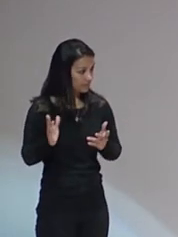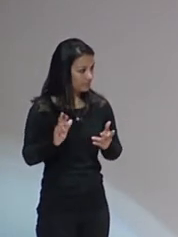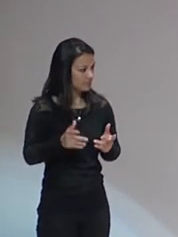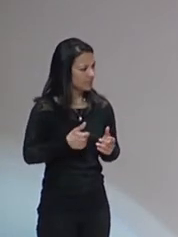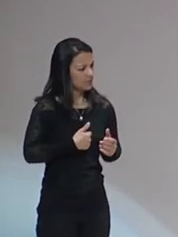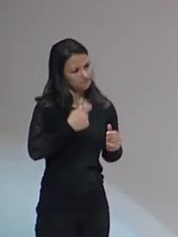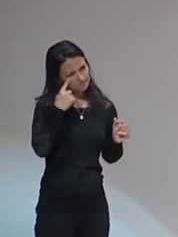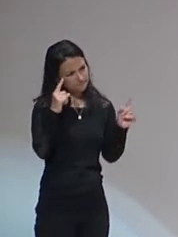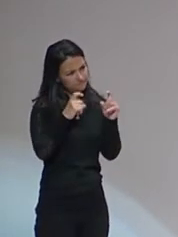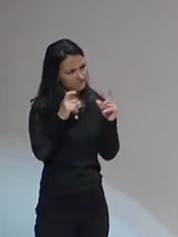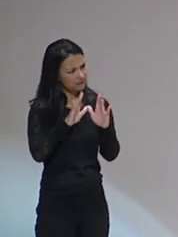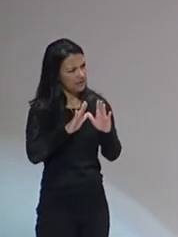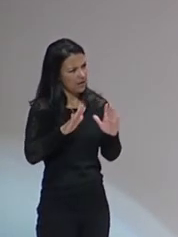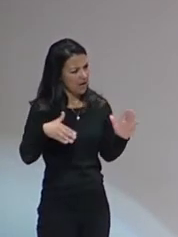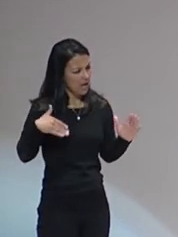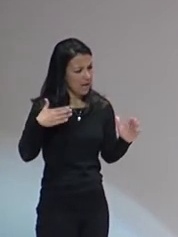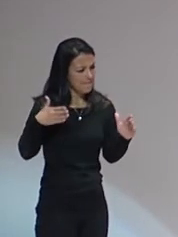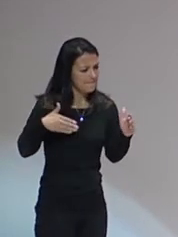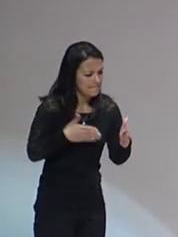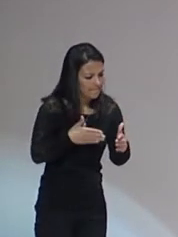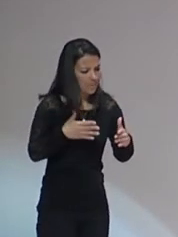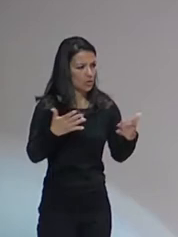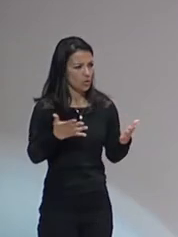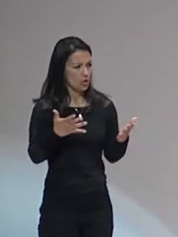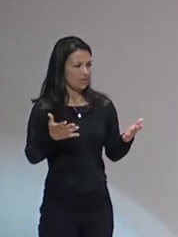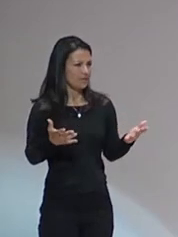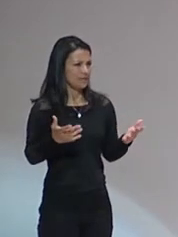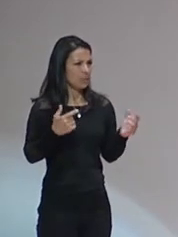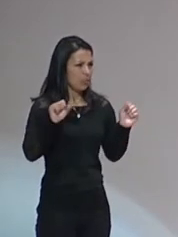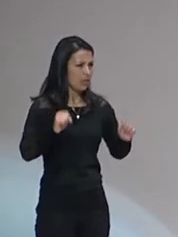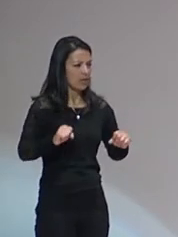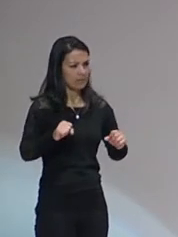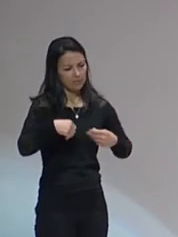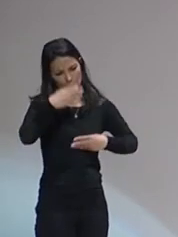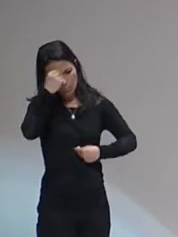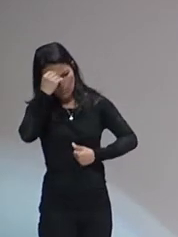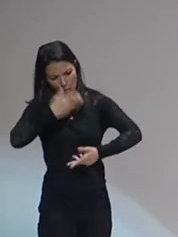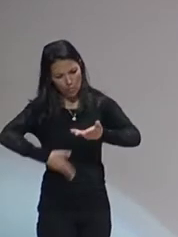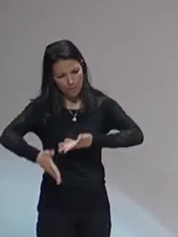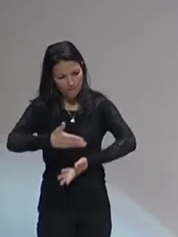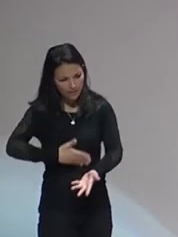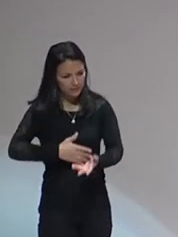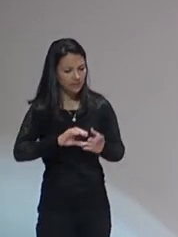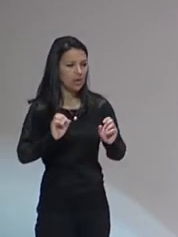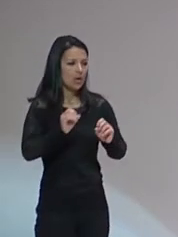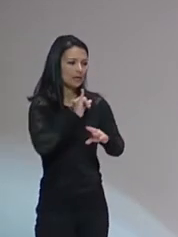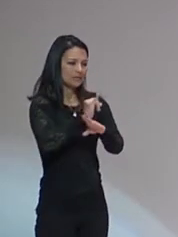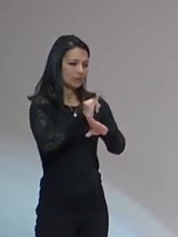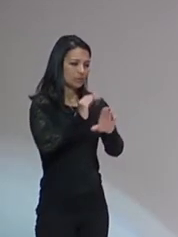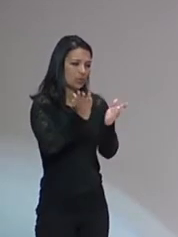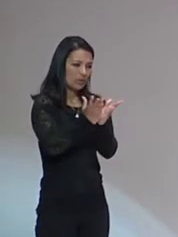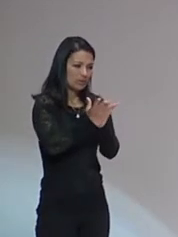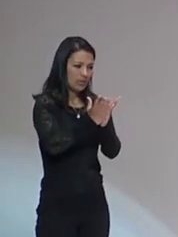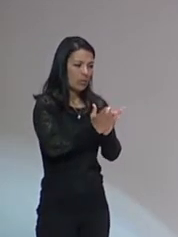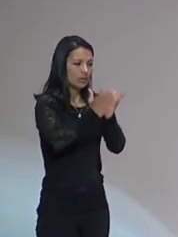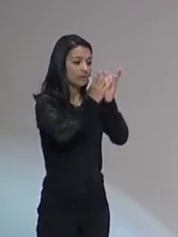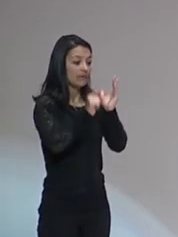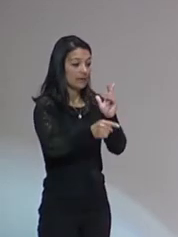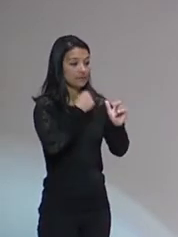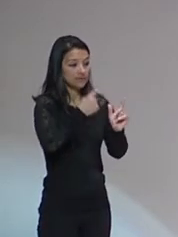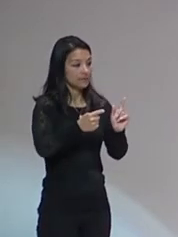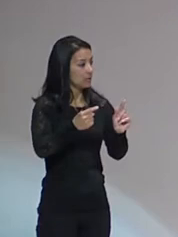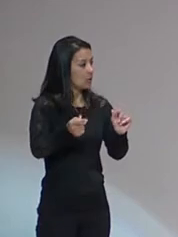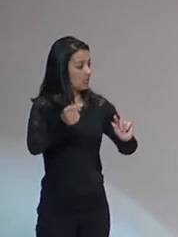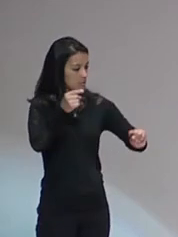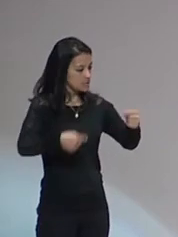qué punto es un contrasentido hablar de valores de convivencia en instituciones educativas que se dedican a competir